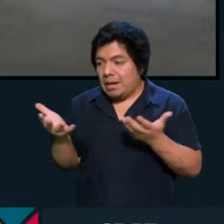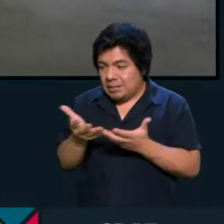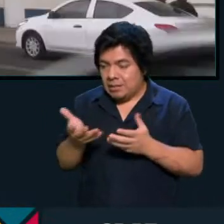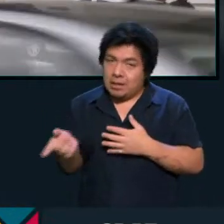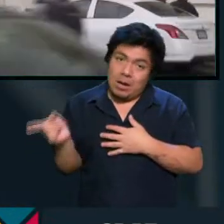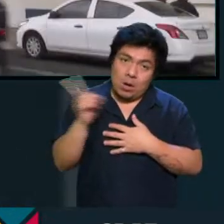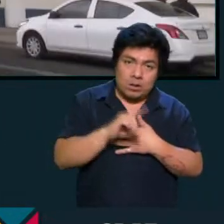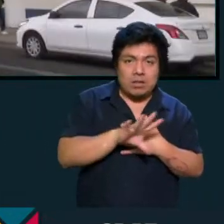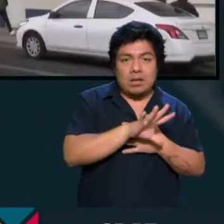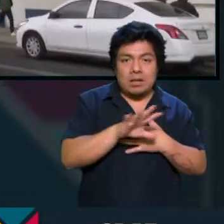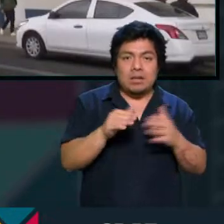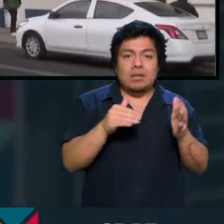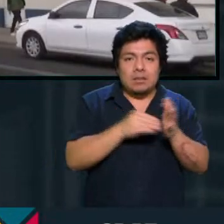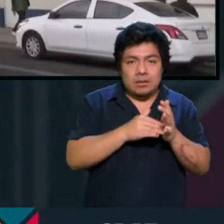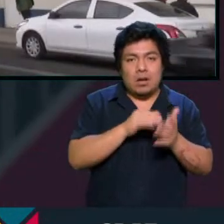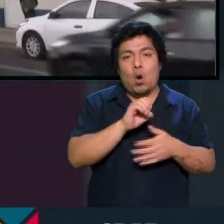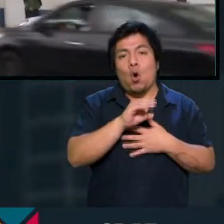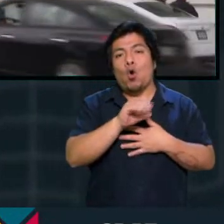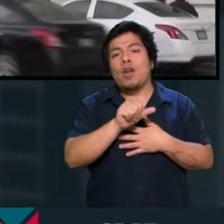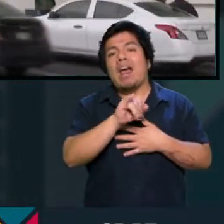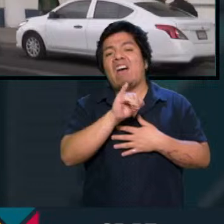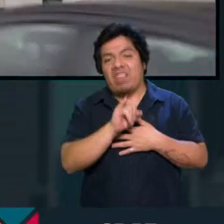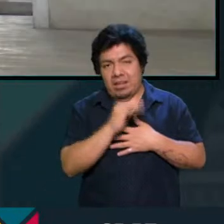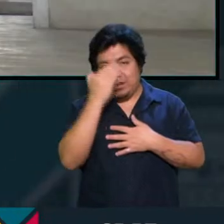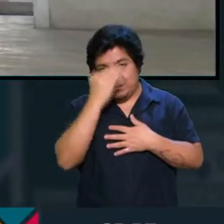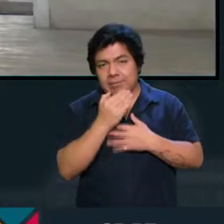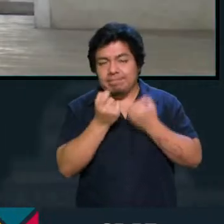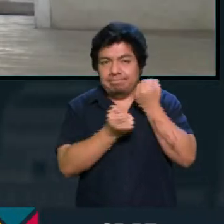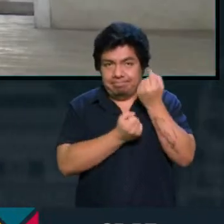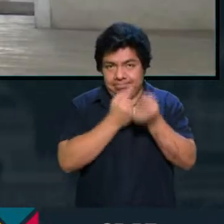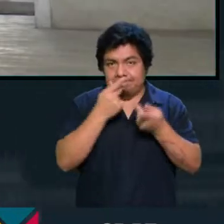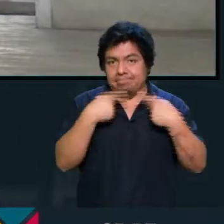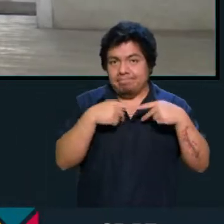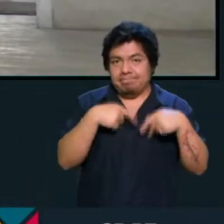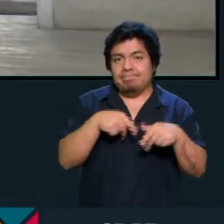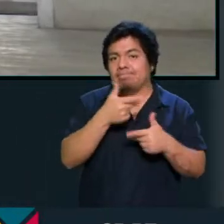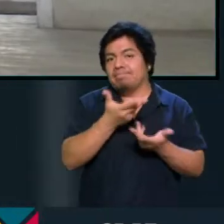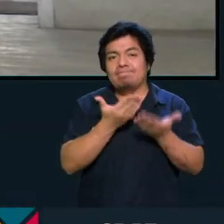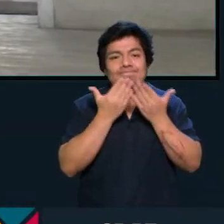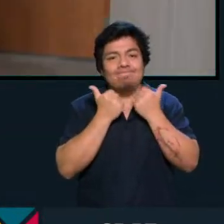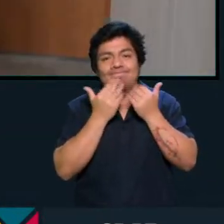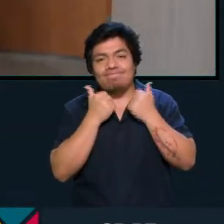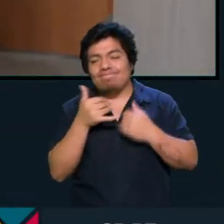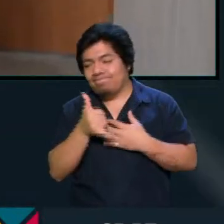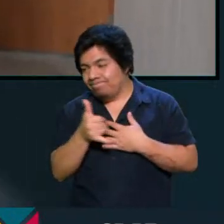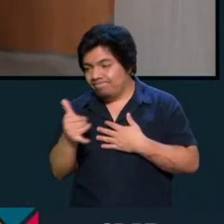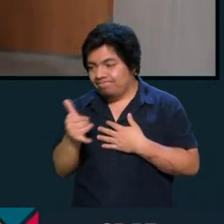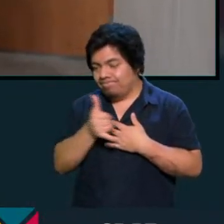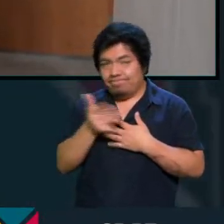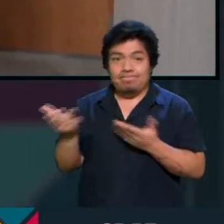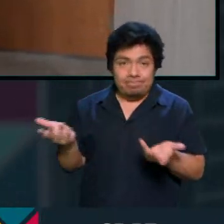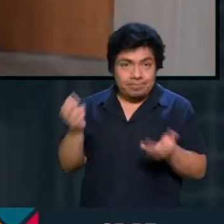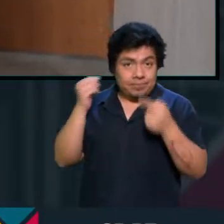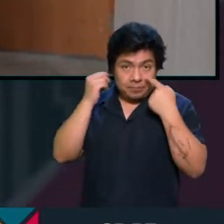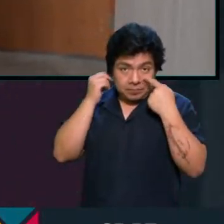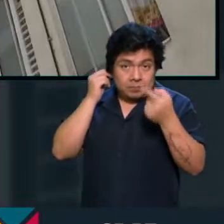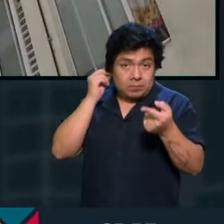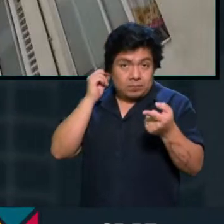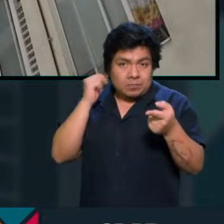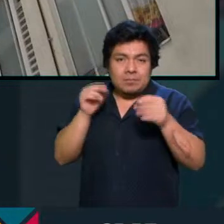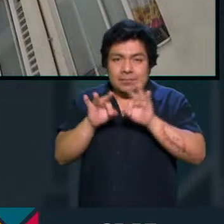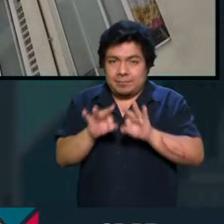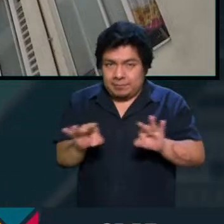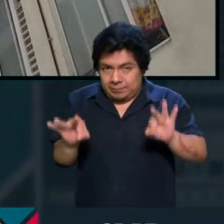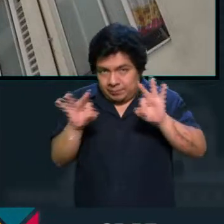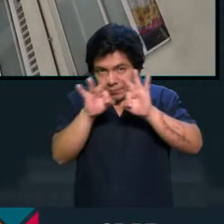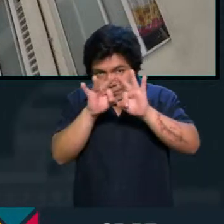otras 500,000 a través de CONAVI para las personas que no tienen este beneficio como trabajadores. Entonces, es importantísimo